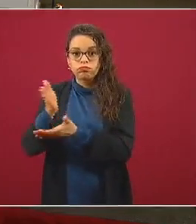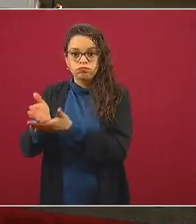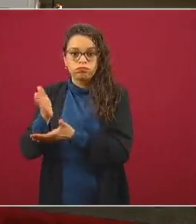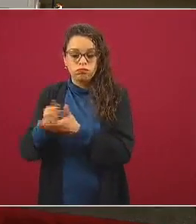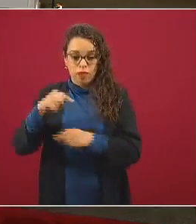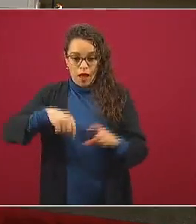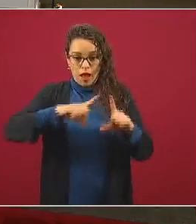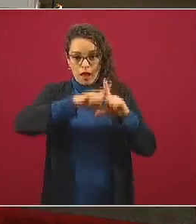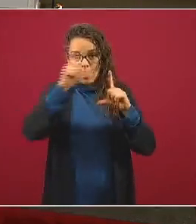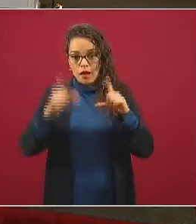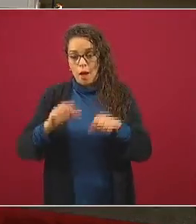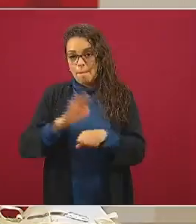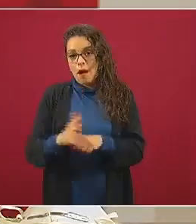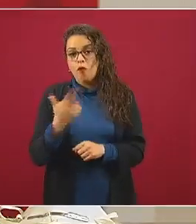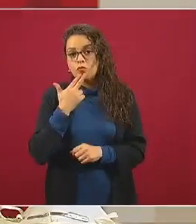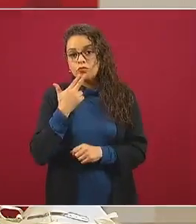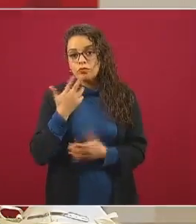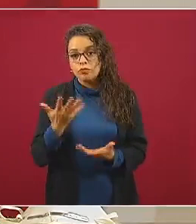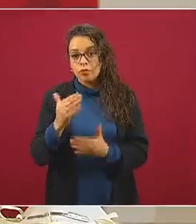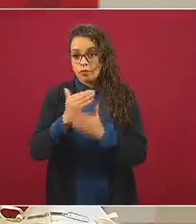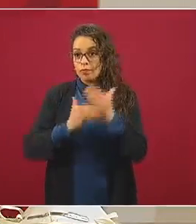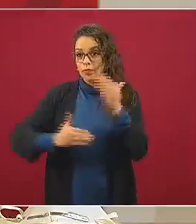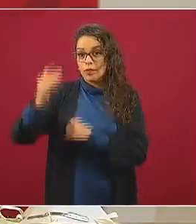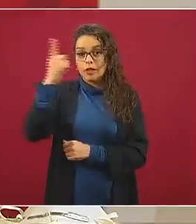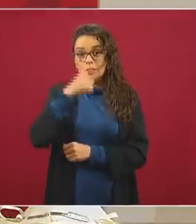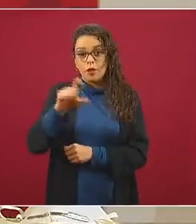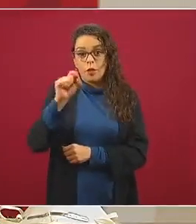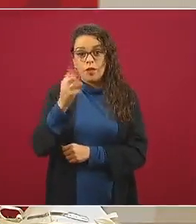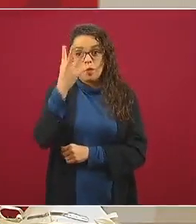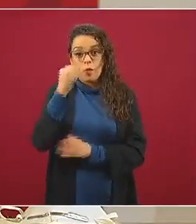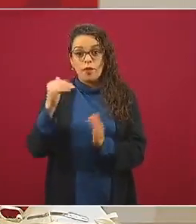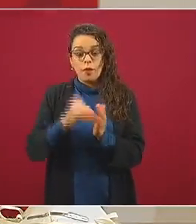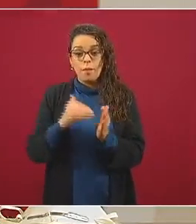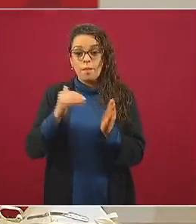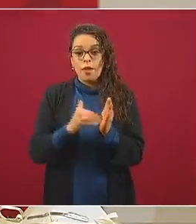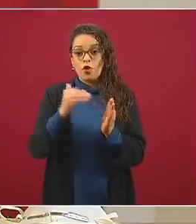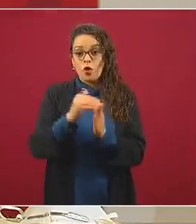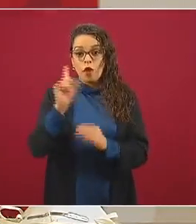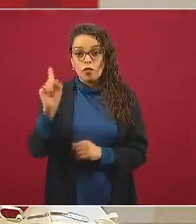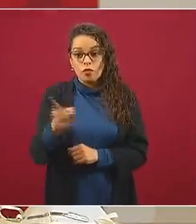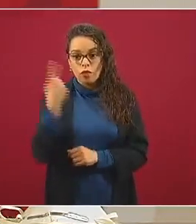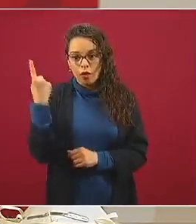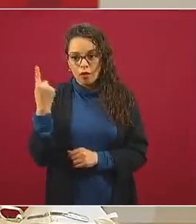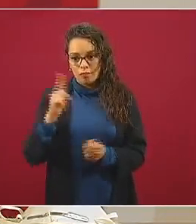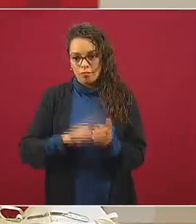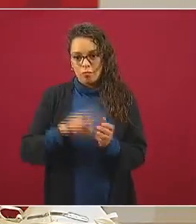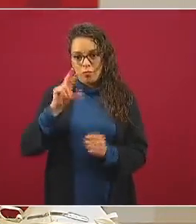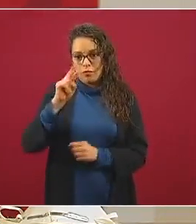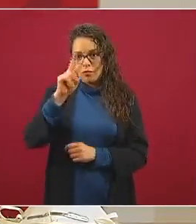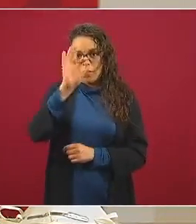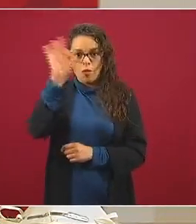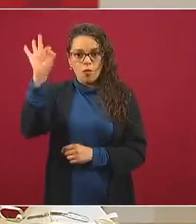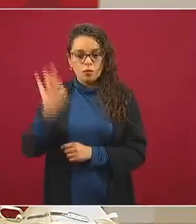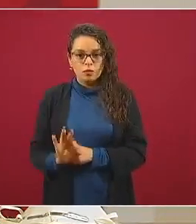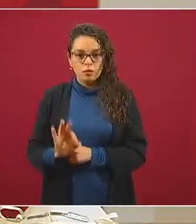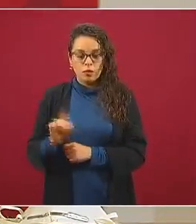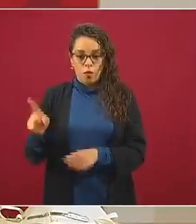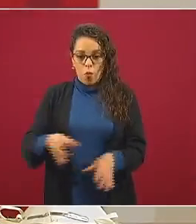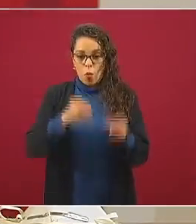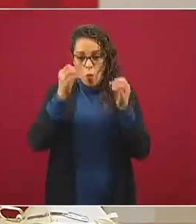pues supera los 124,000 millones de dólares, es el 82% del total y ocupa